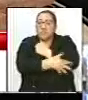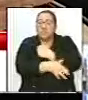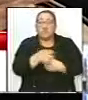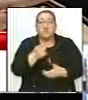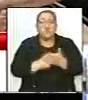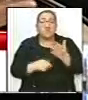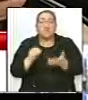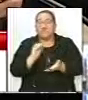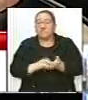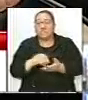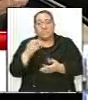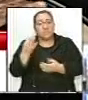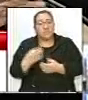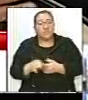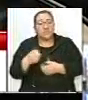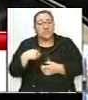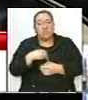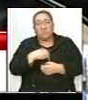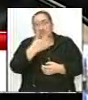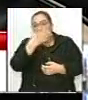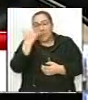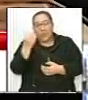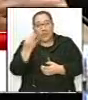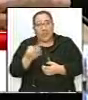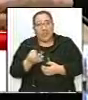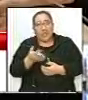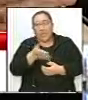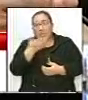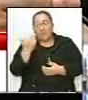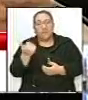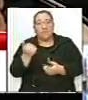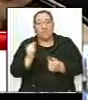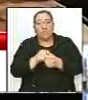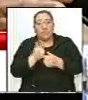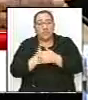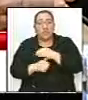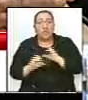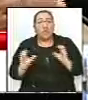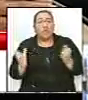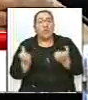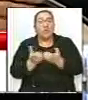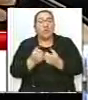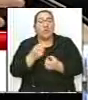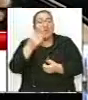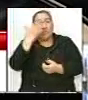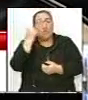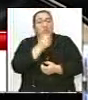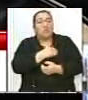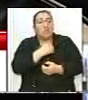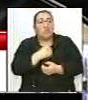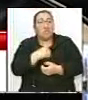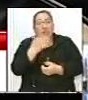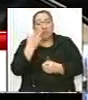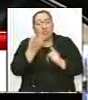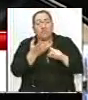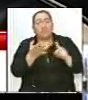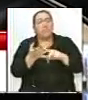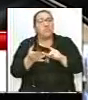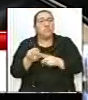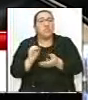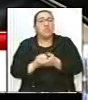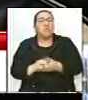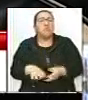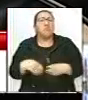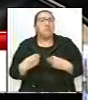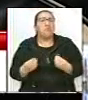los que siempre aquí nos olvidamos, y generalmente se olvida el Congreso, se olvida el Ejecutivo, se olvidan los ministros, etcétera. ¿Y por qué